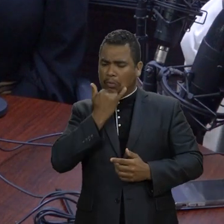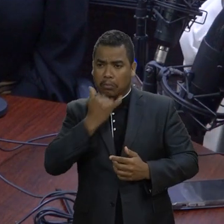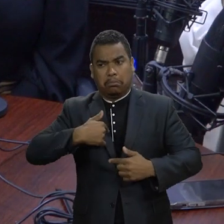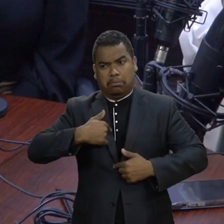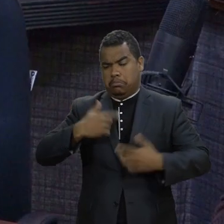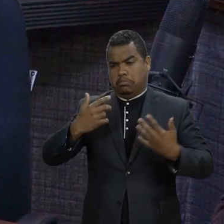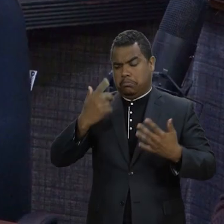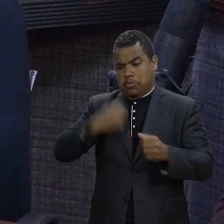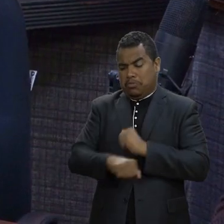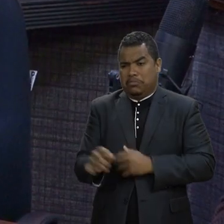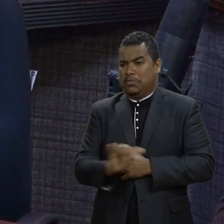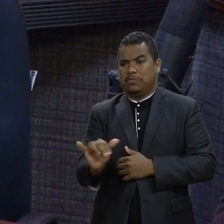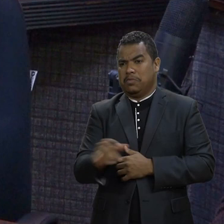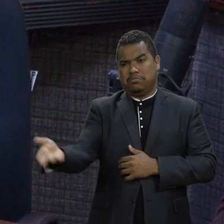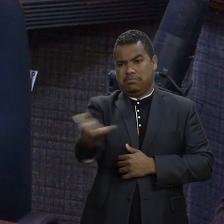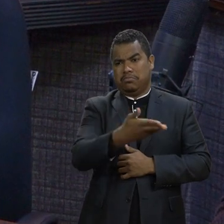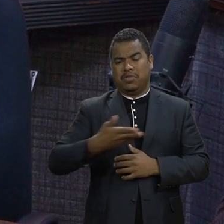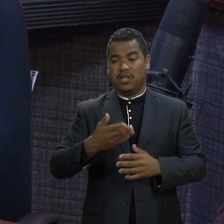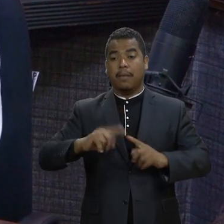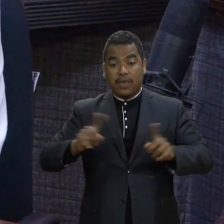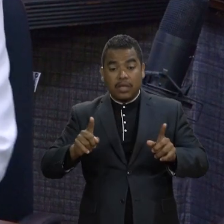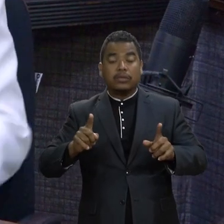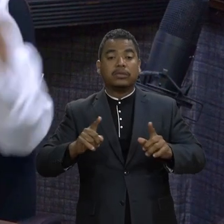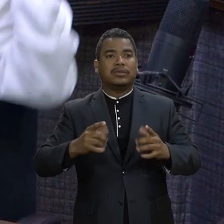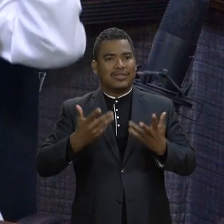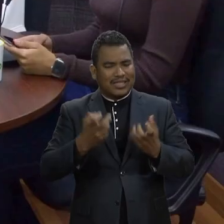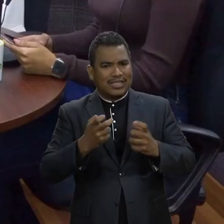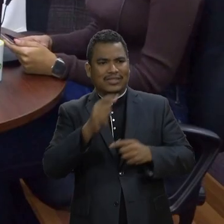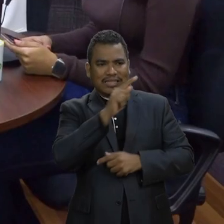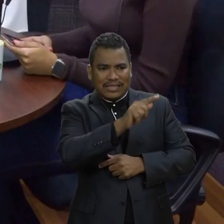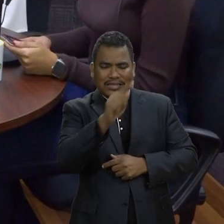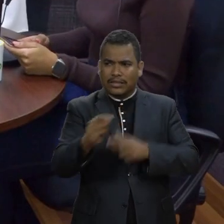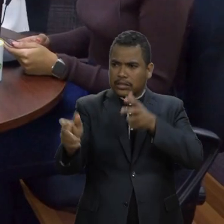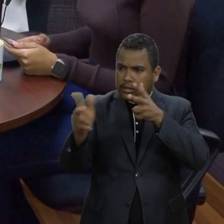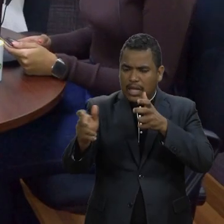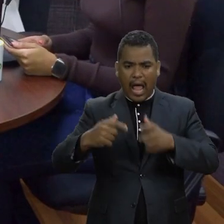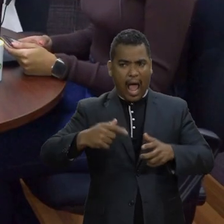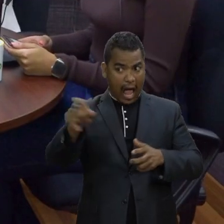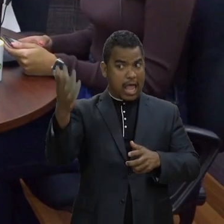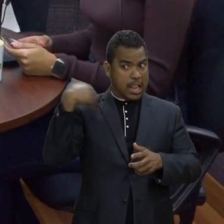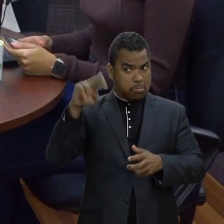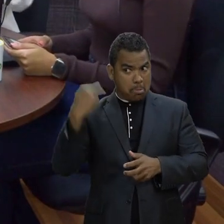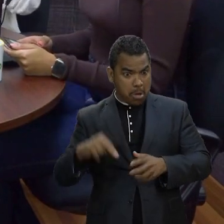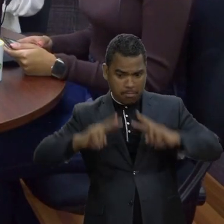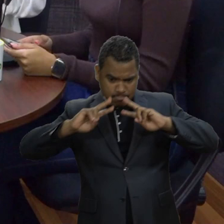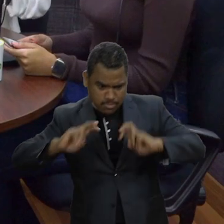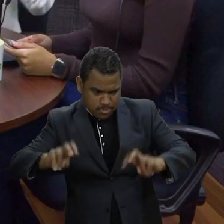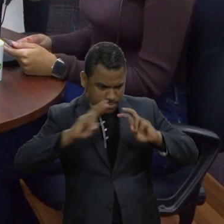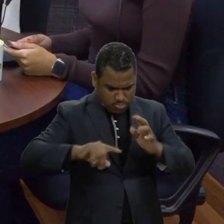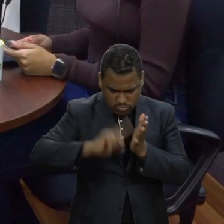la hora de ejercer? El agotamiento. Me imaginé. Yo voy a quitar esto porque yo te oigo bien sin eso. No, eso